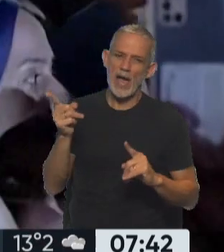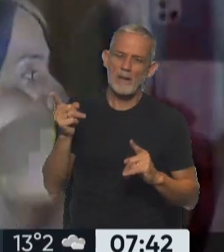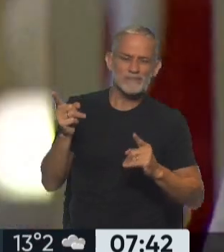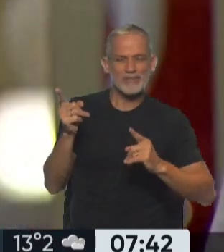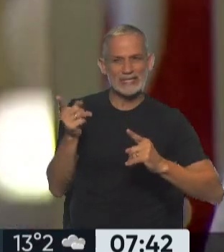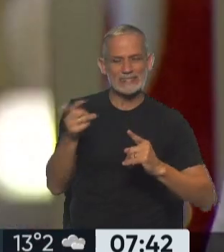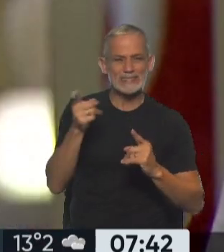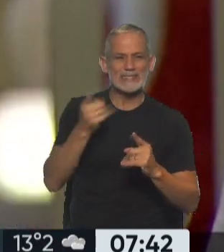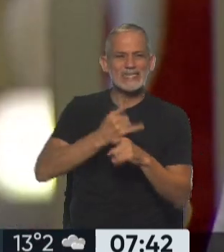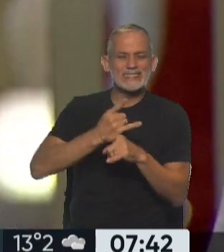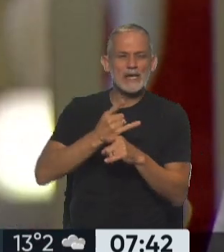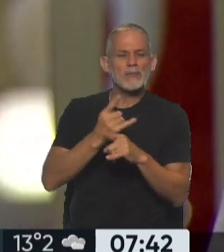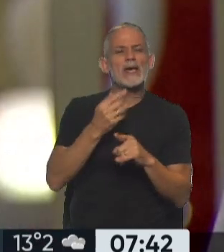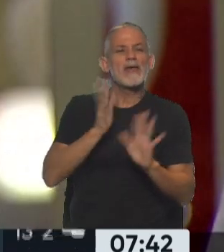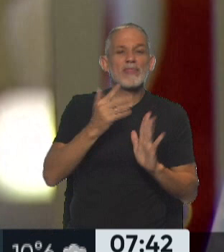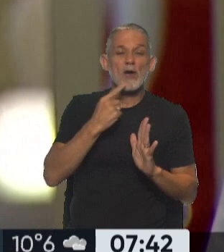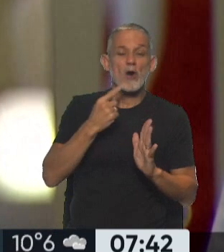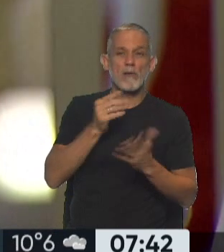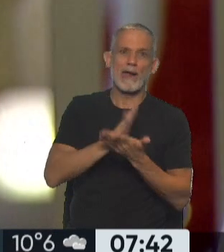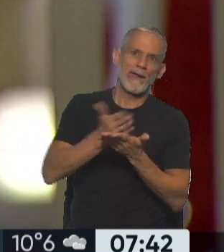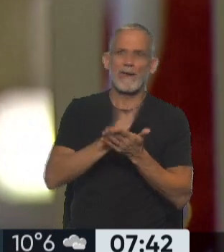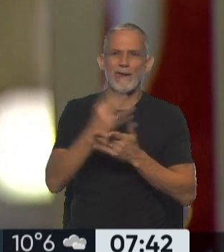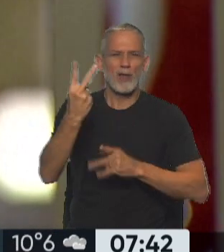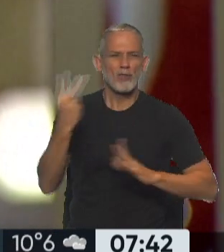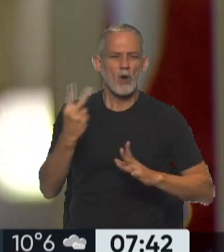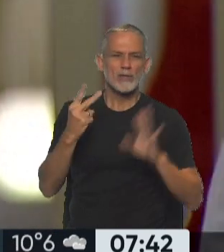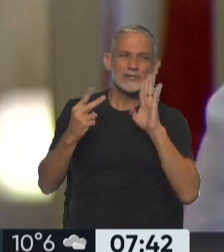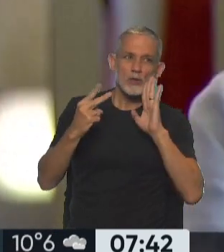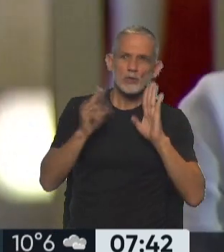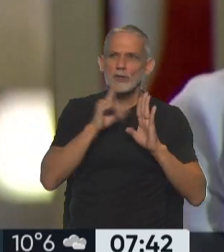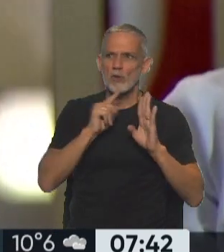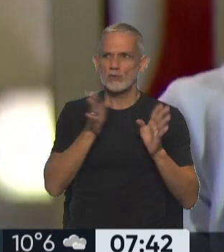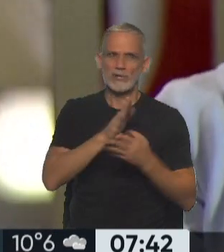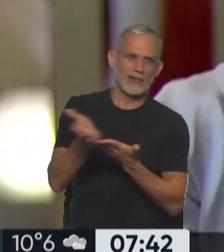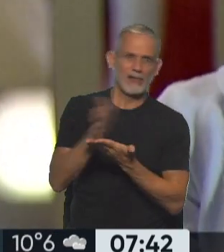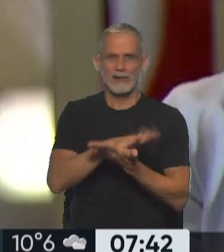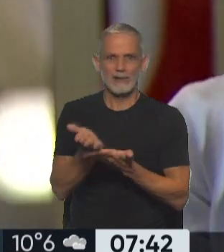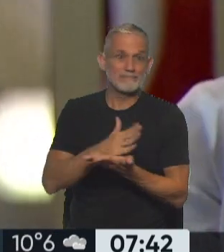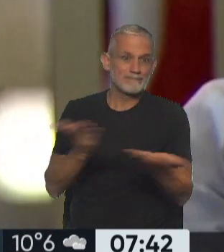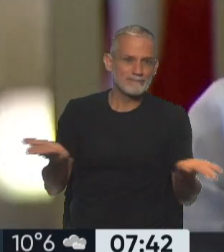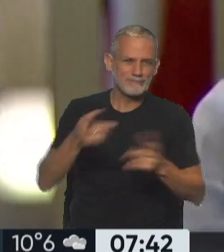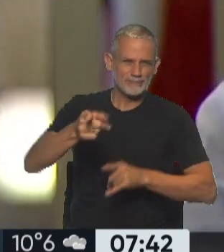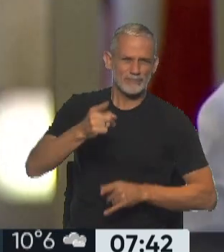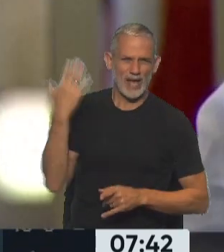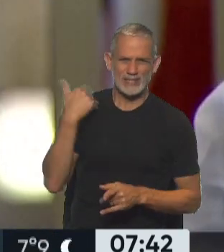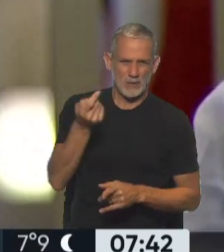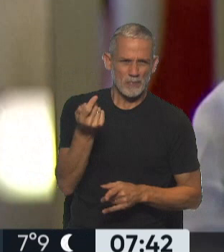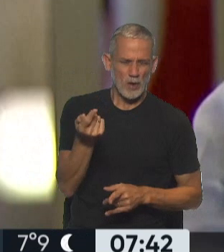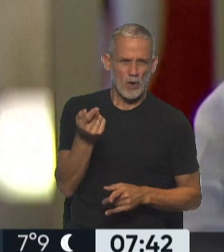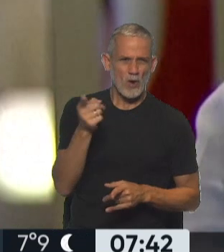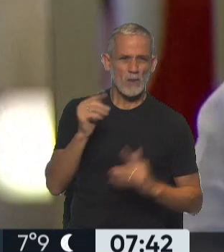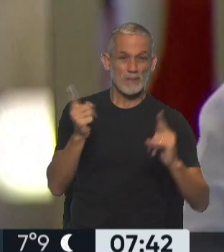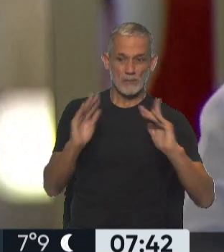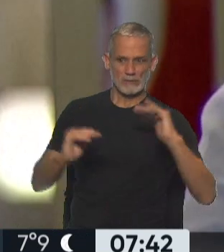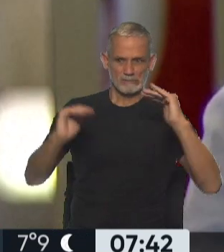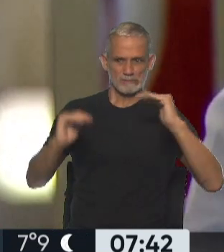siempre se manifestó bastante ambiguo Erdogan entre Estados Unidos y Rusia, pero en el último tiempo, como Kılıçdaroğlu se acercó a la